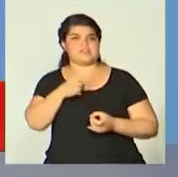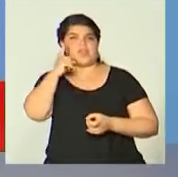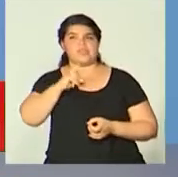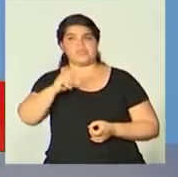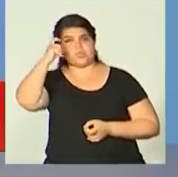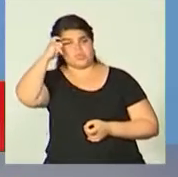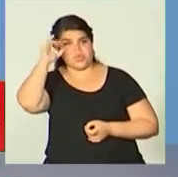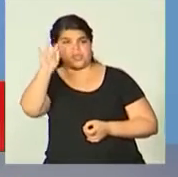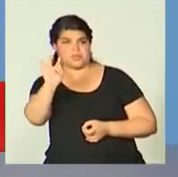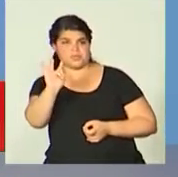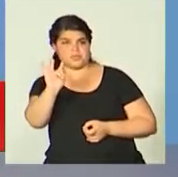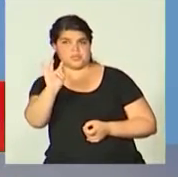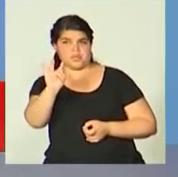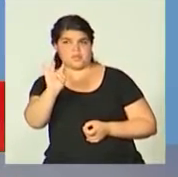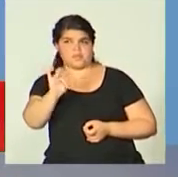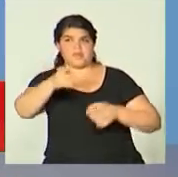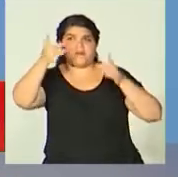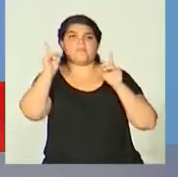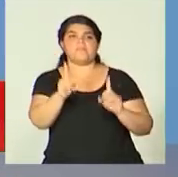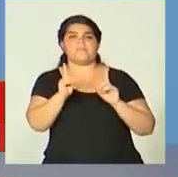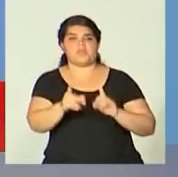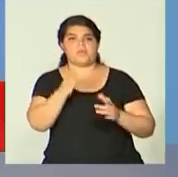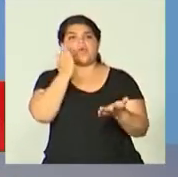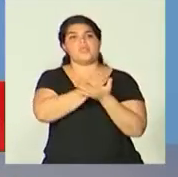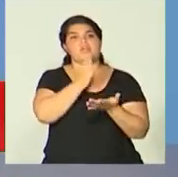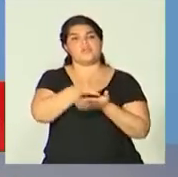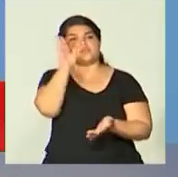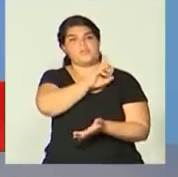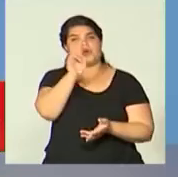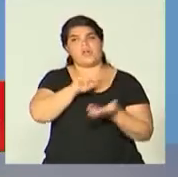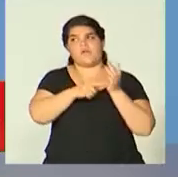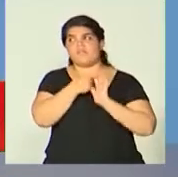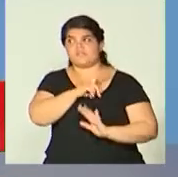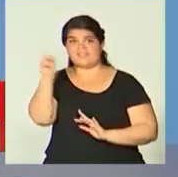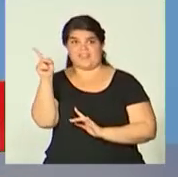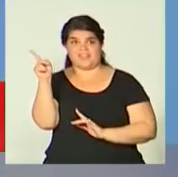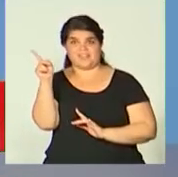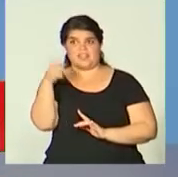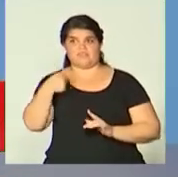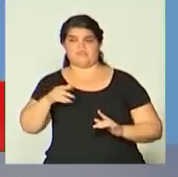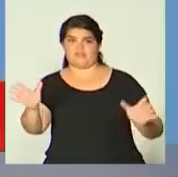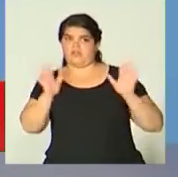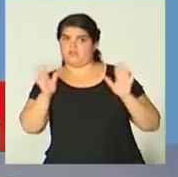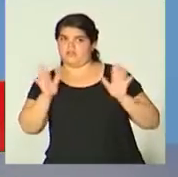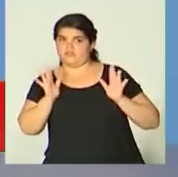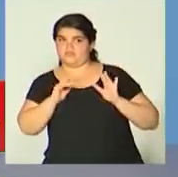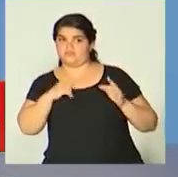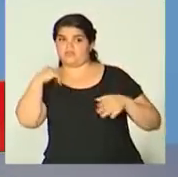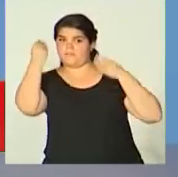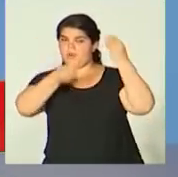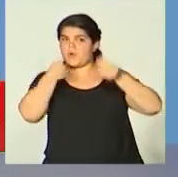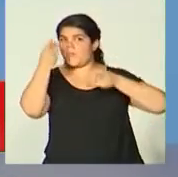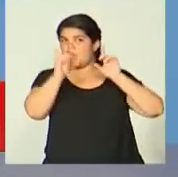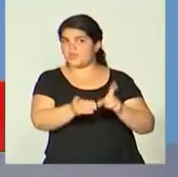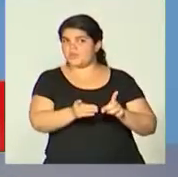realmente y como justamente este trabajado los derechos de las mujeres en la provincia de buenos aires la verdad que nos asusta y nos preocupa osa